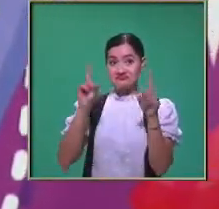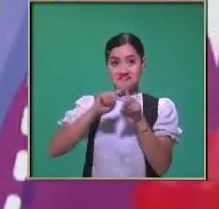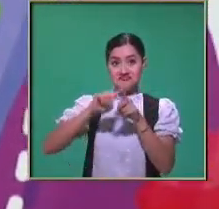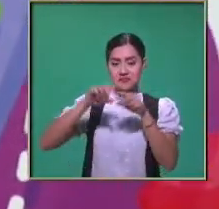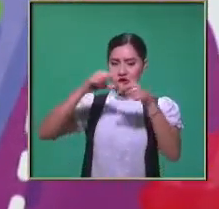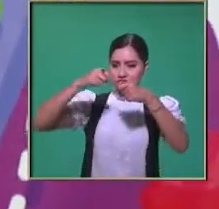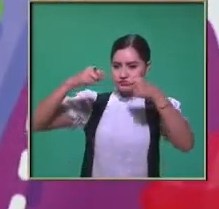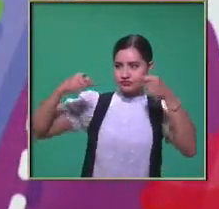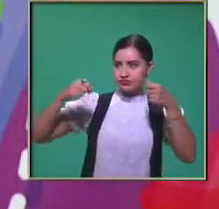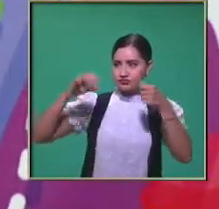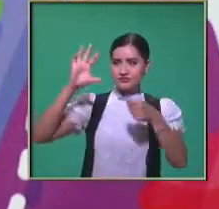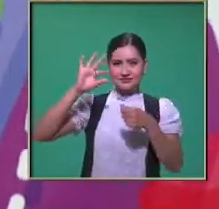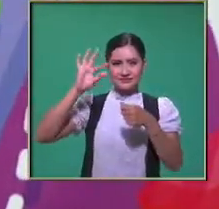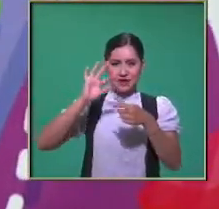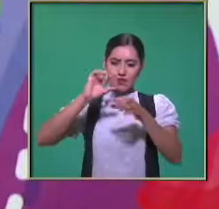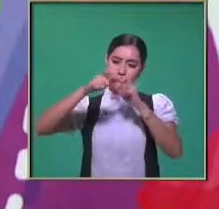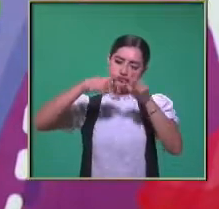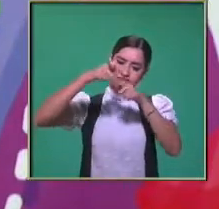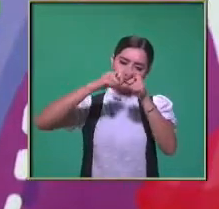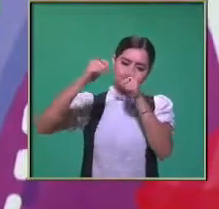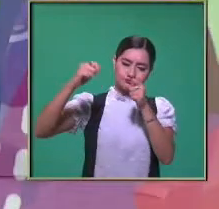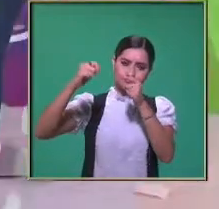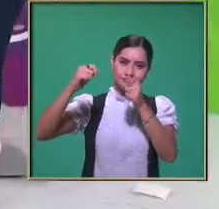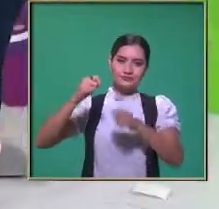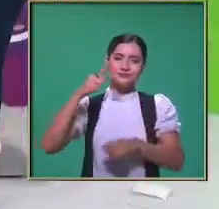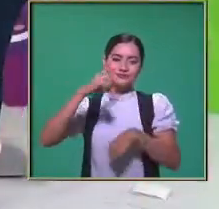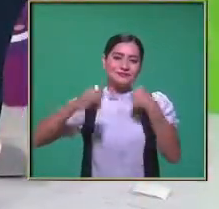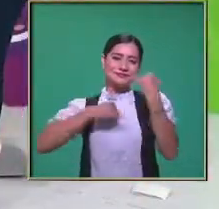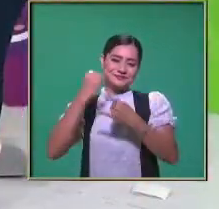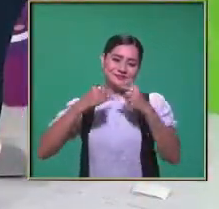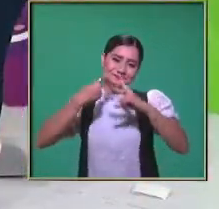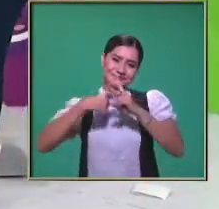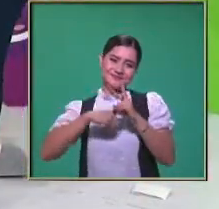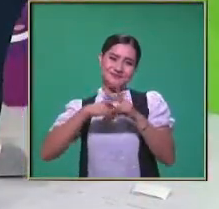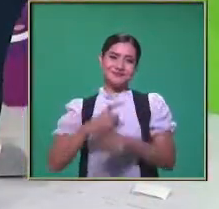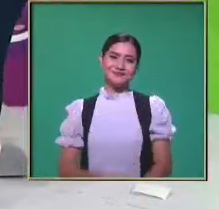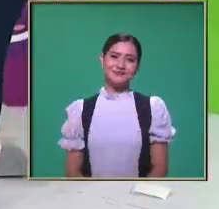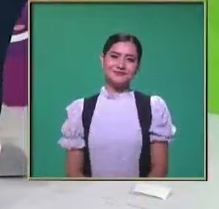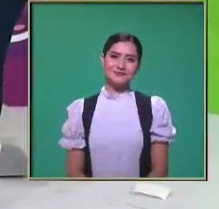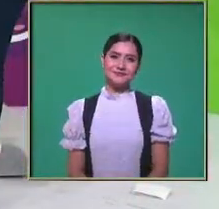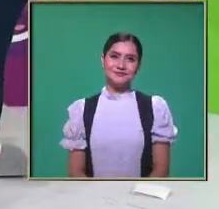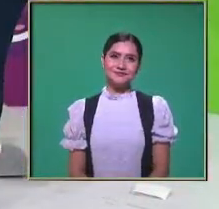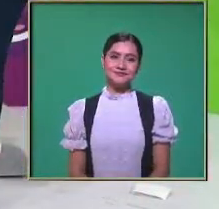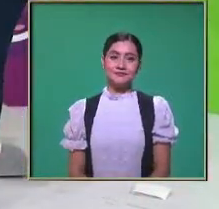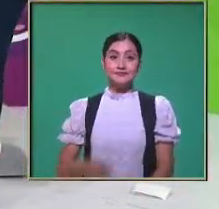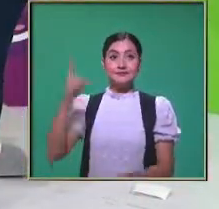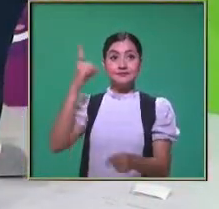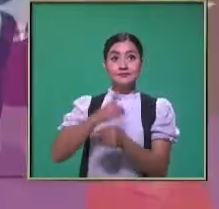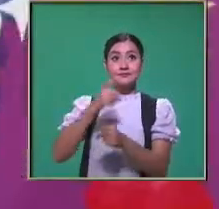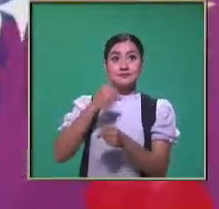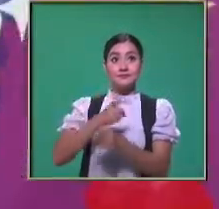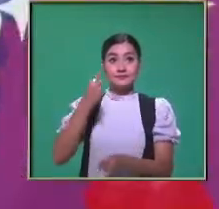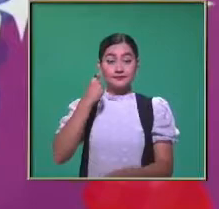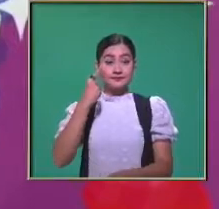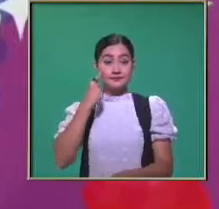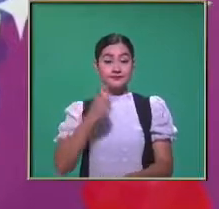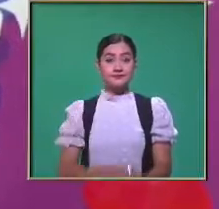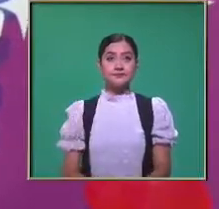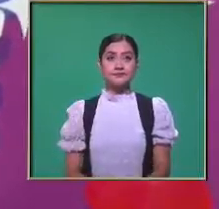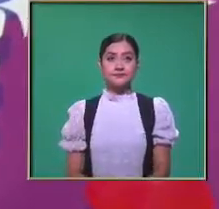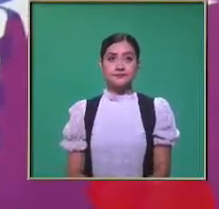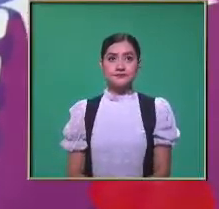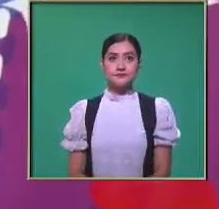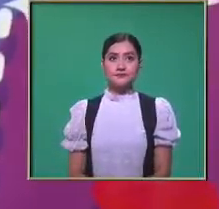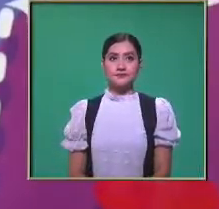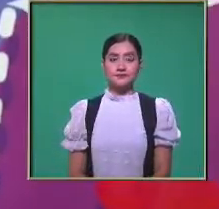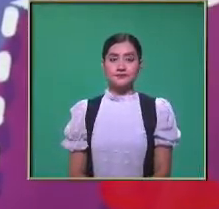también pegarlas y podemos comenzar a jugar. Así es. Y lo primero, bueno, pues aquí, si ustedes que nos están